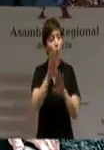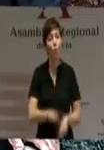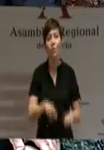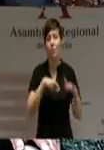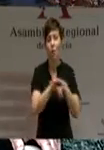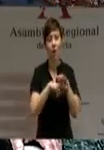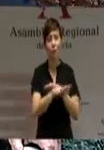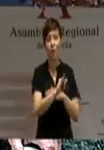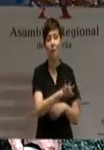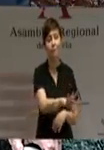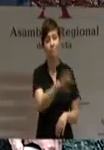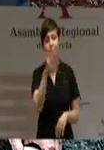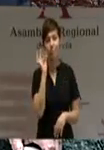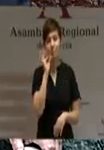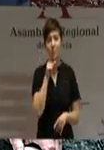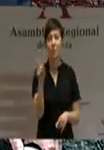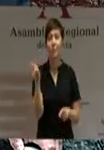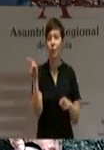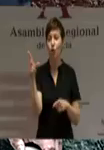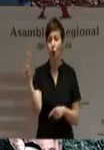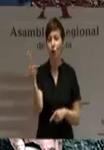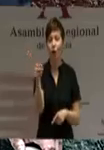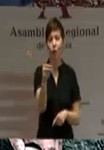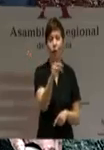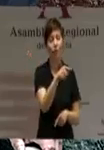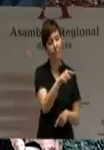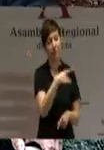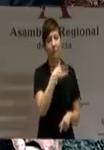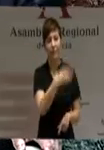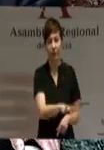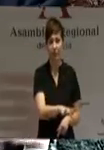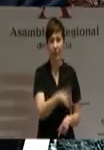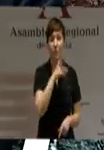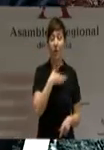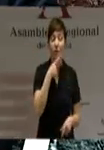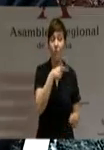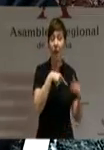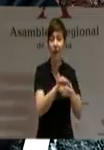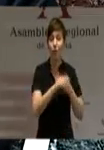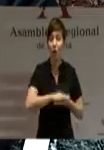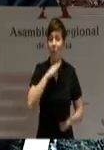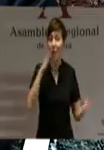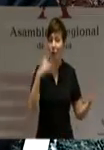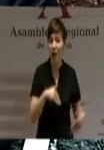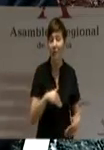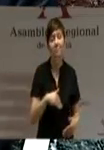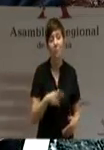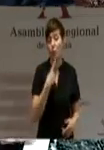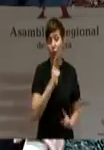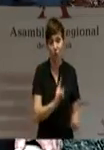descartes. Eso no lo desmerece en cuanto a capacidad de gestión, pero denota provisionalidad e